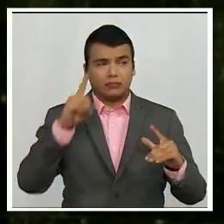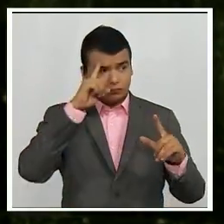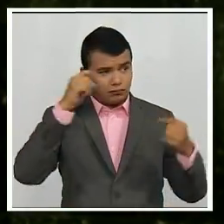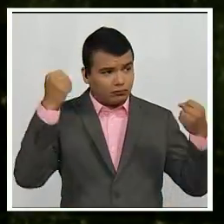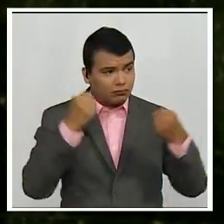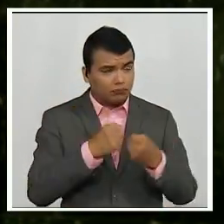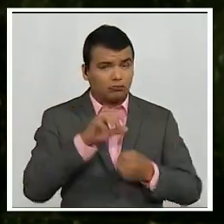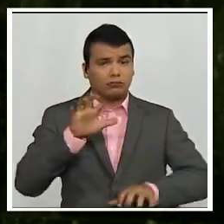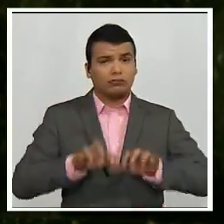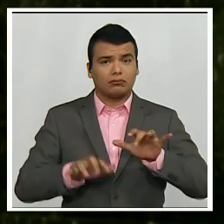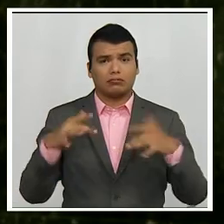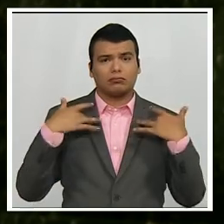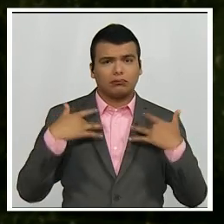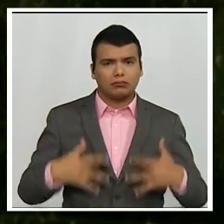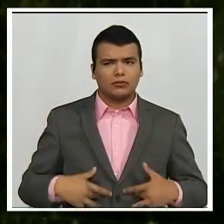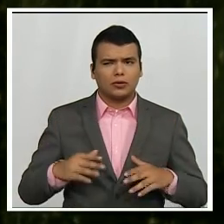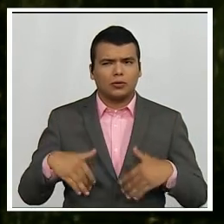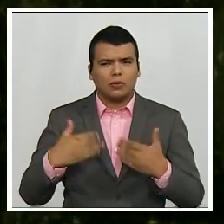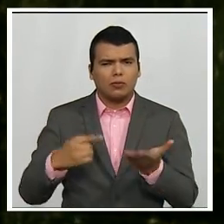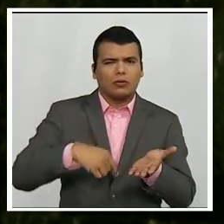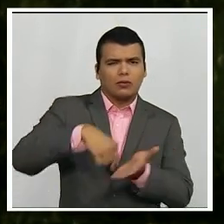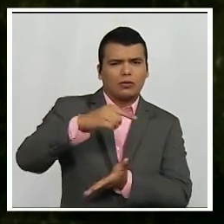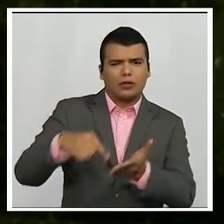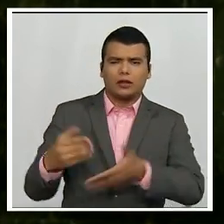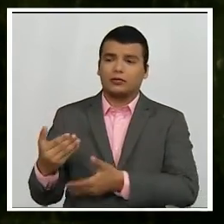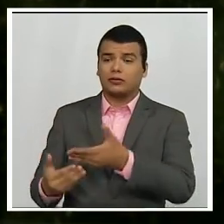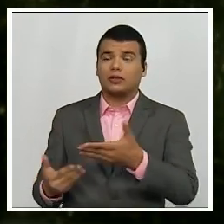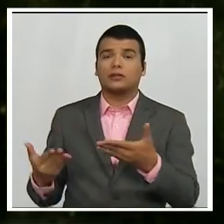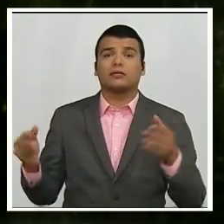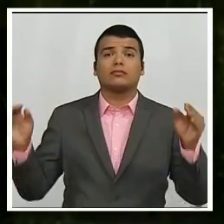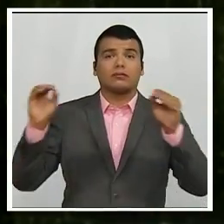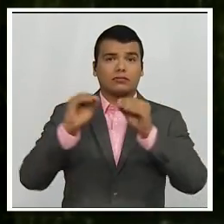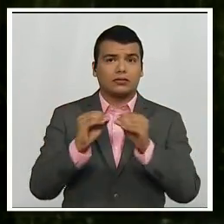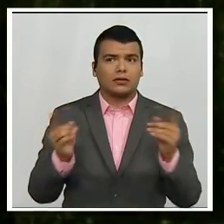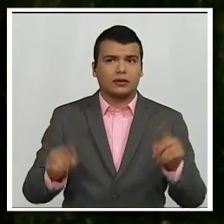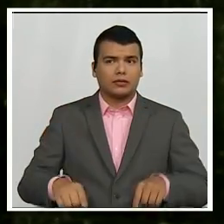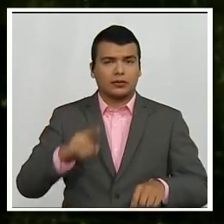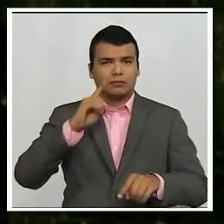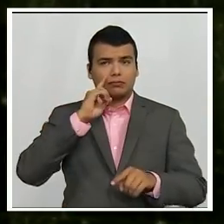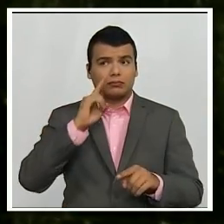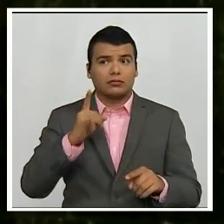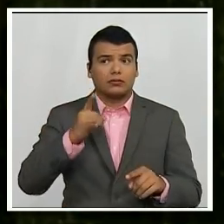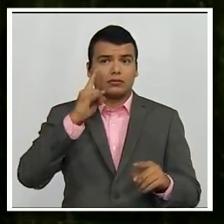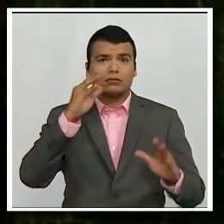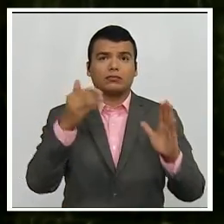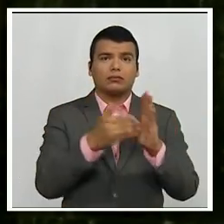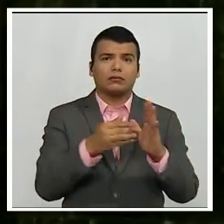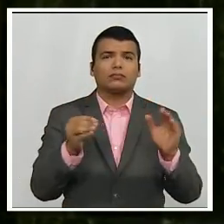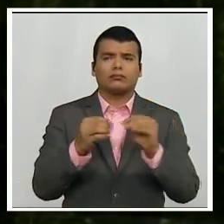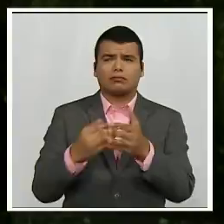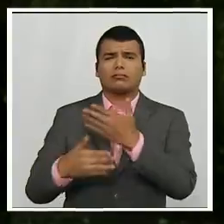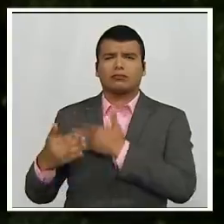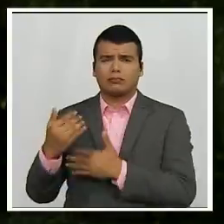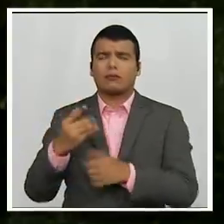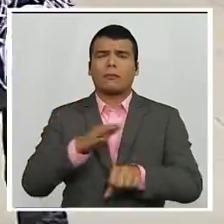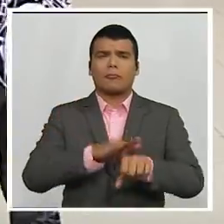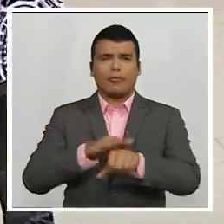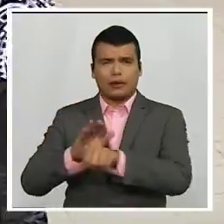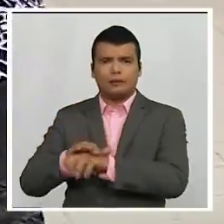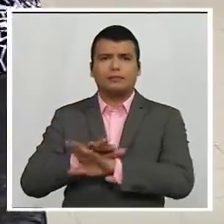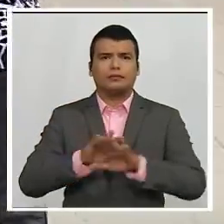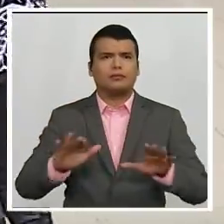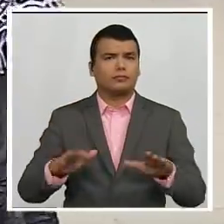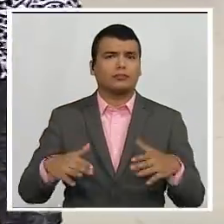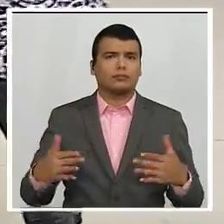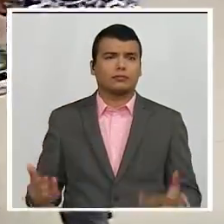departamental toda la contratación y será objeto de objeciones y ya lo hemos dicho con anticipación que la